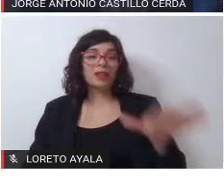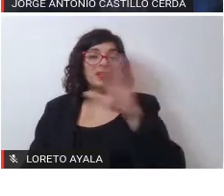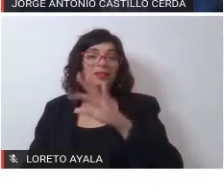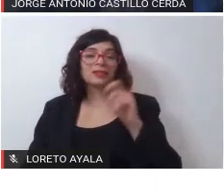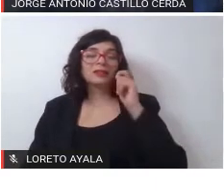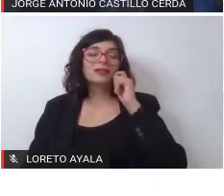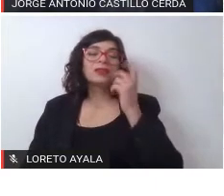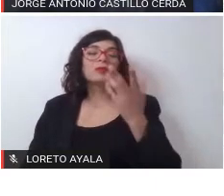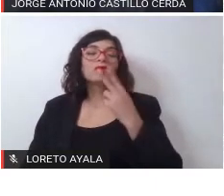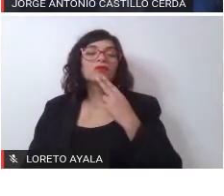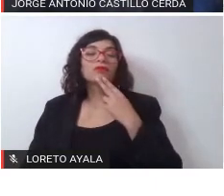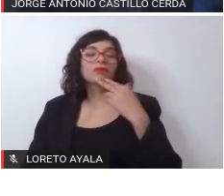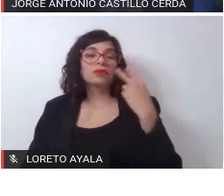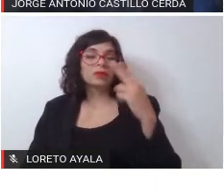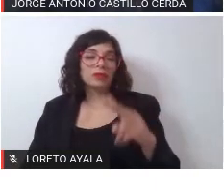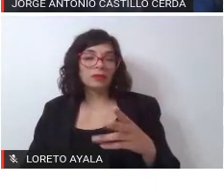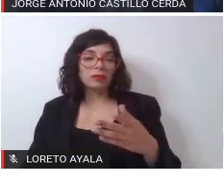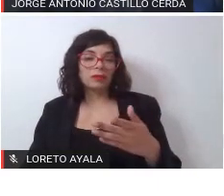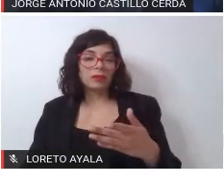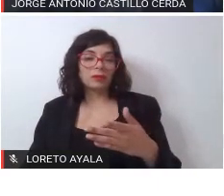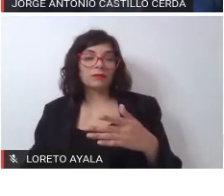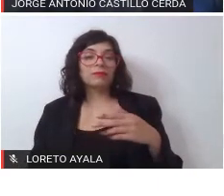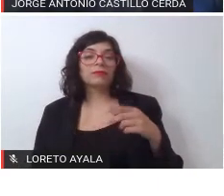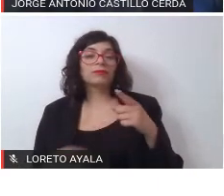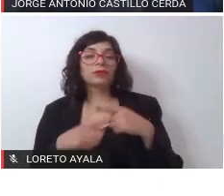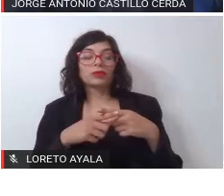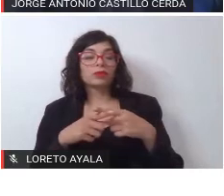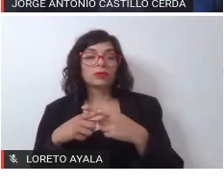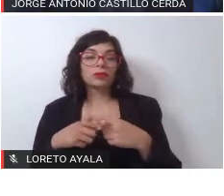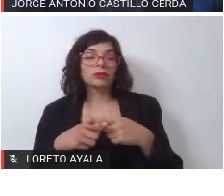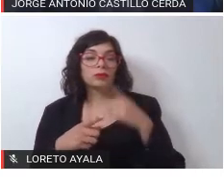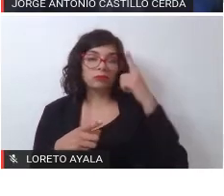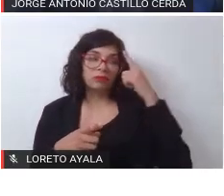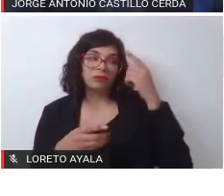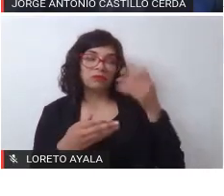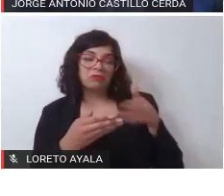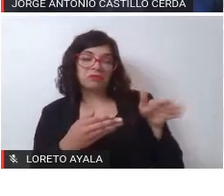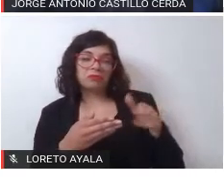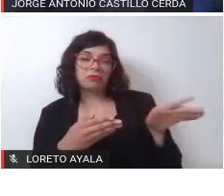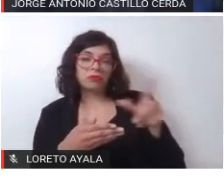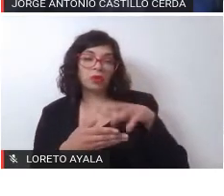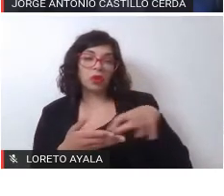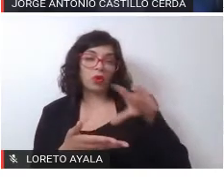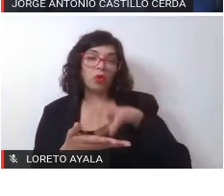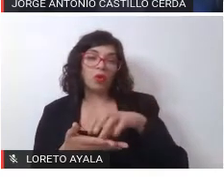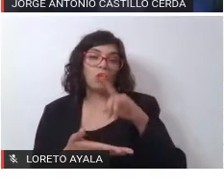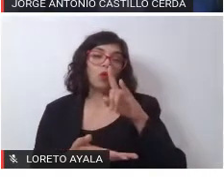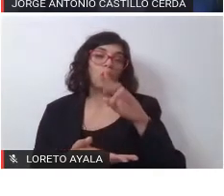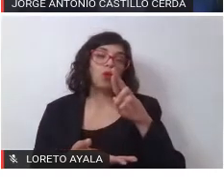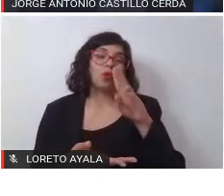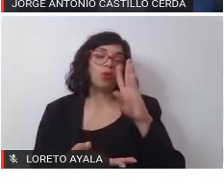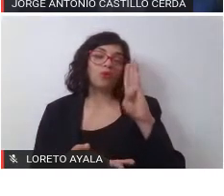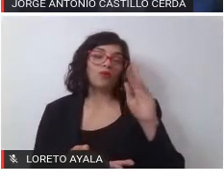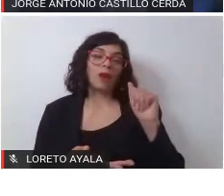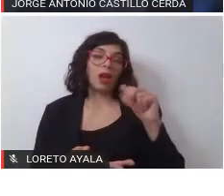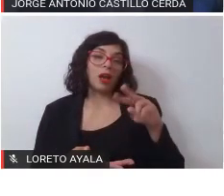mundo que no es opuesta o excluyente de la que tiene la sociedad en general o de las urbano-metropolitanas. Hoy, la ruralidad